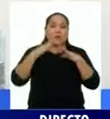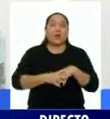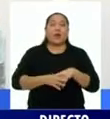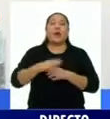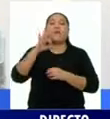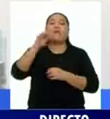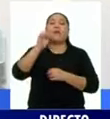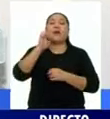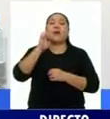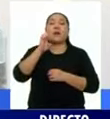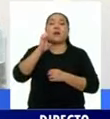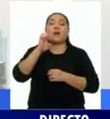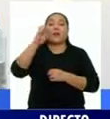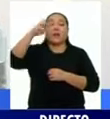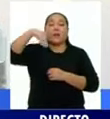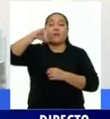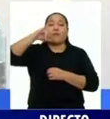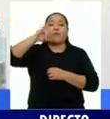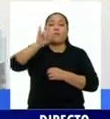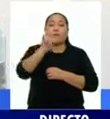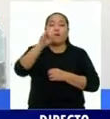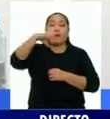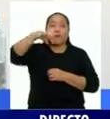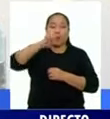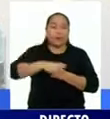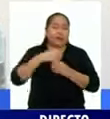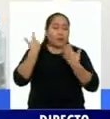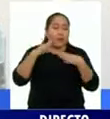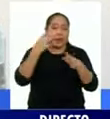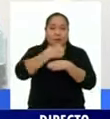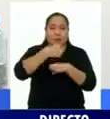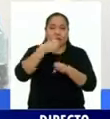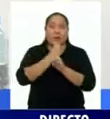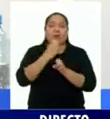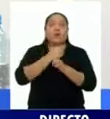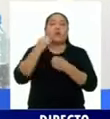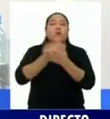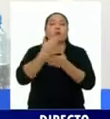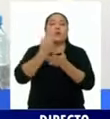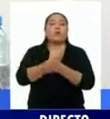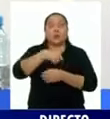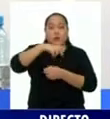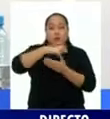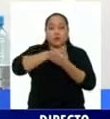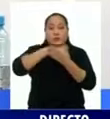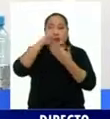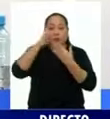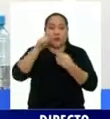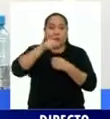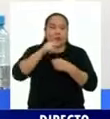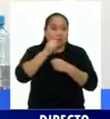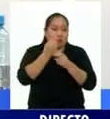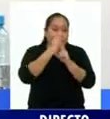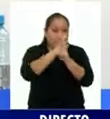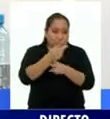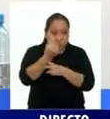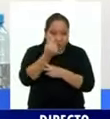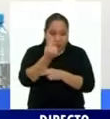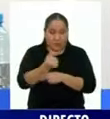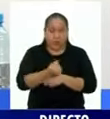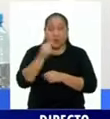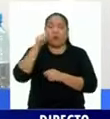FAEMIPE, ya se han creado nuevos programas, así que el comportamiento del crédito, que les comenté